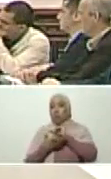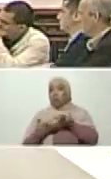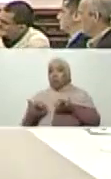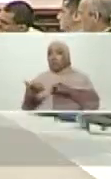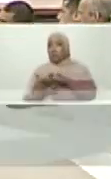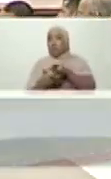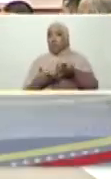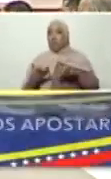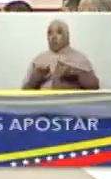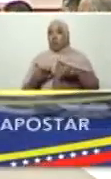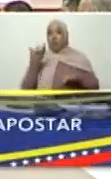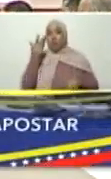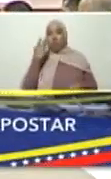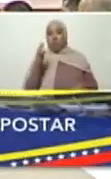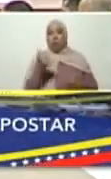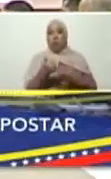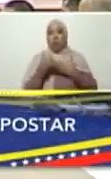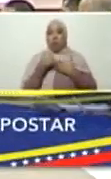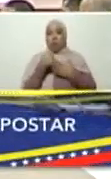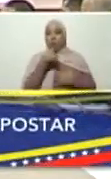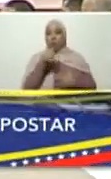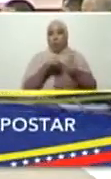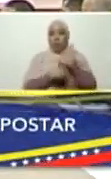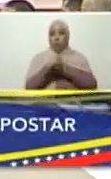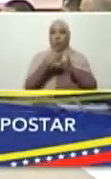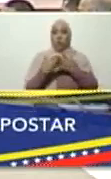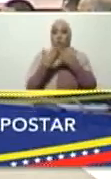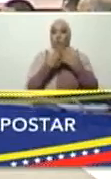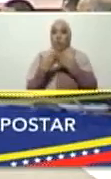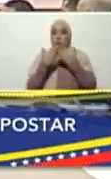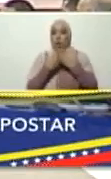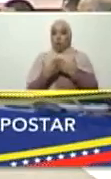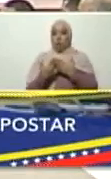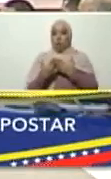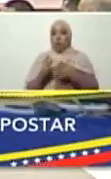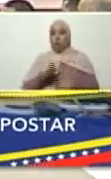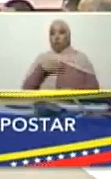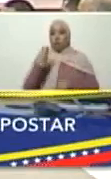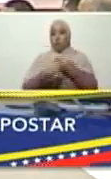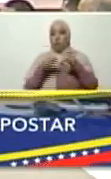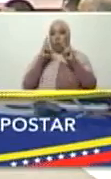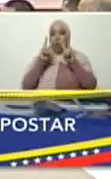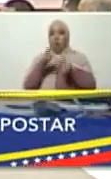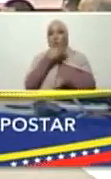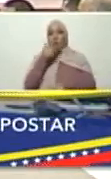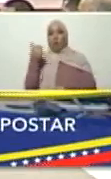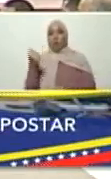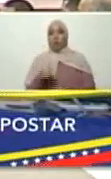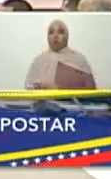Pareciera, digo yo, no, los teóricos y los estudiosos en la materia, y ustedes pueden observar mejor,